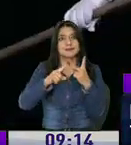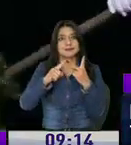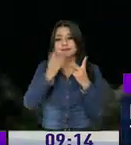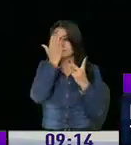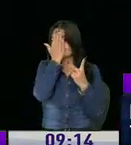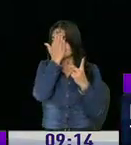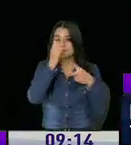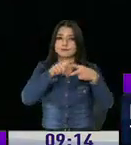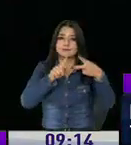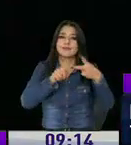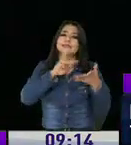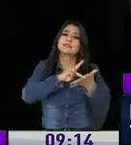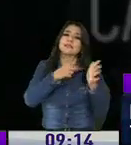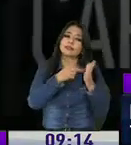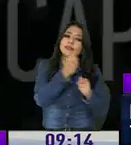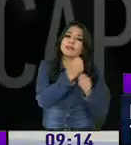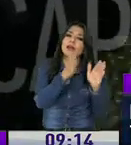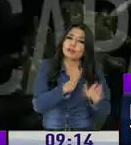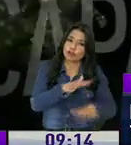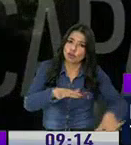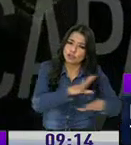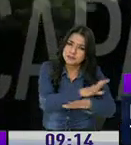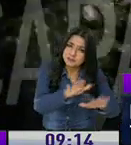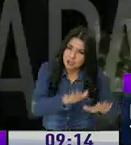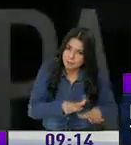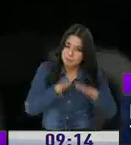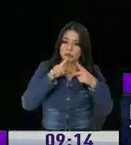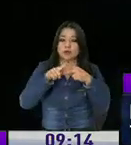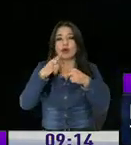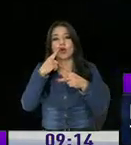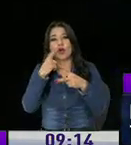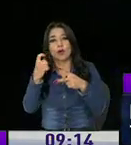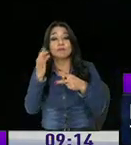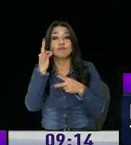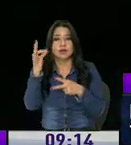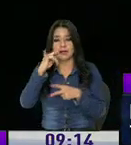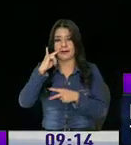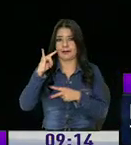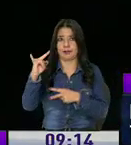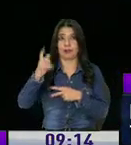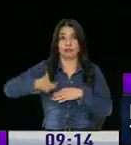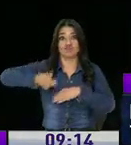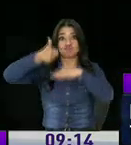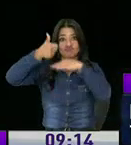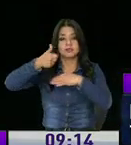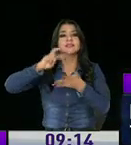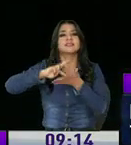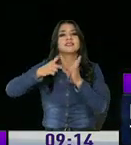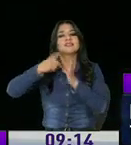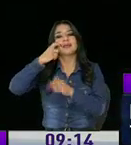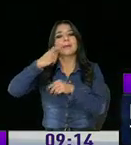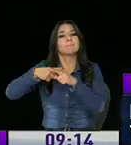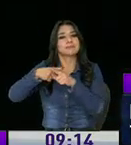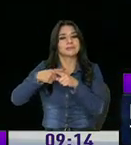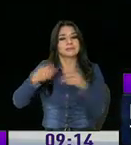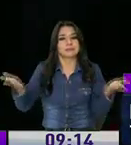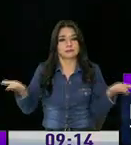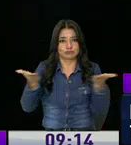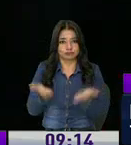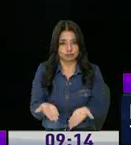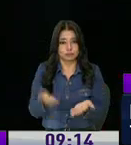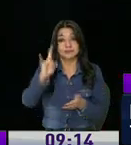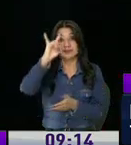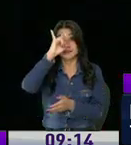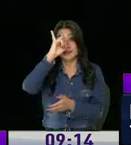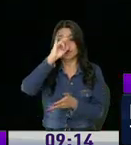quienes representan a la clase obrera del lugar. La pareja de primera línea y el cabecilla, quienes son las representaciones de los mestizos, y el